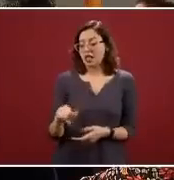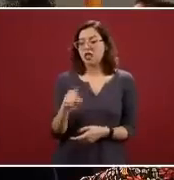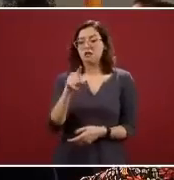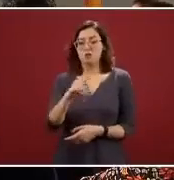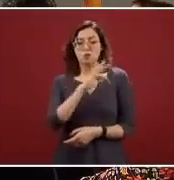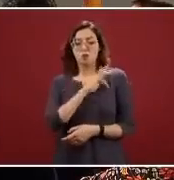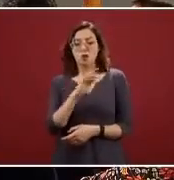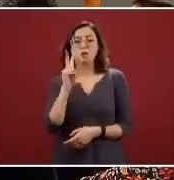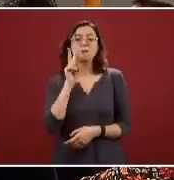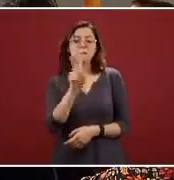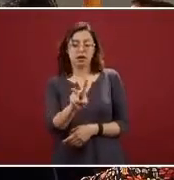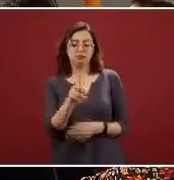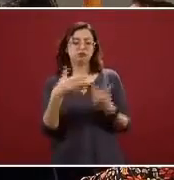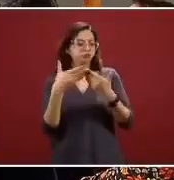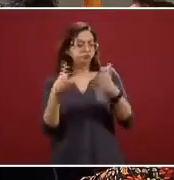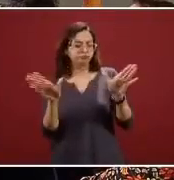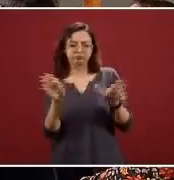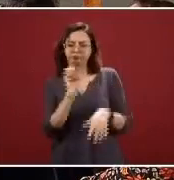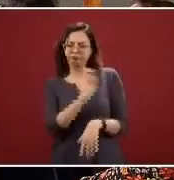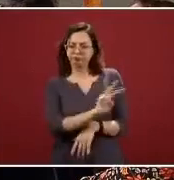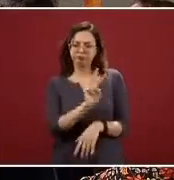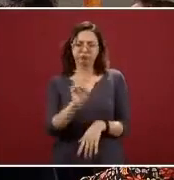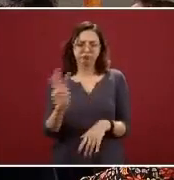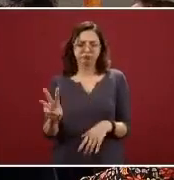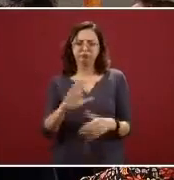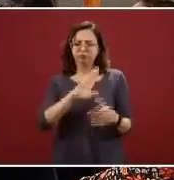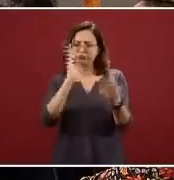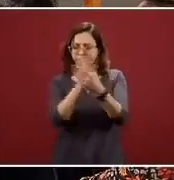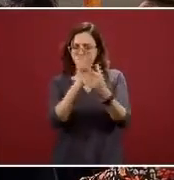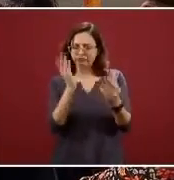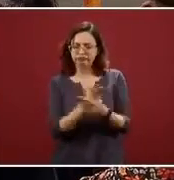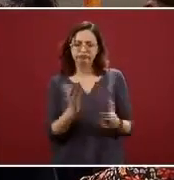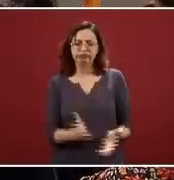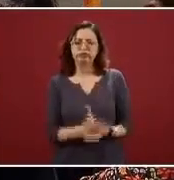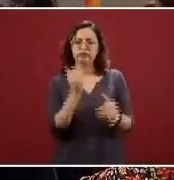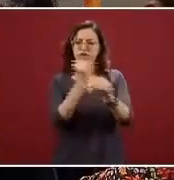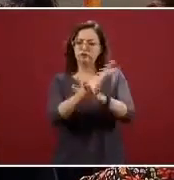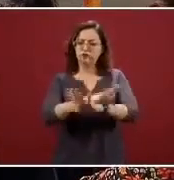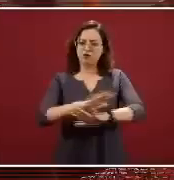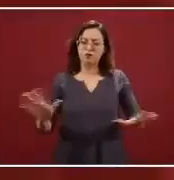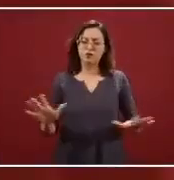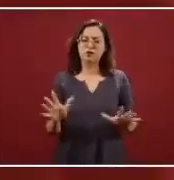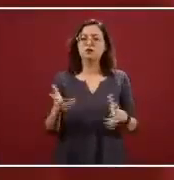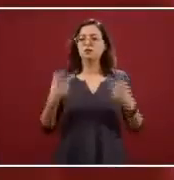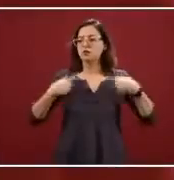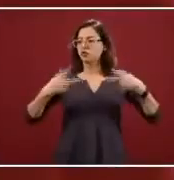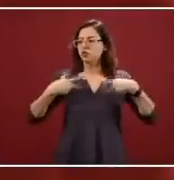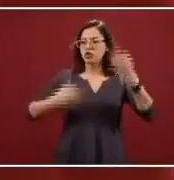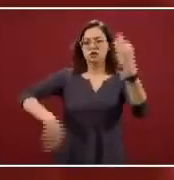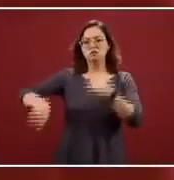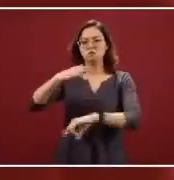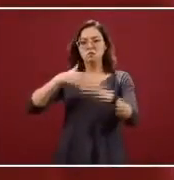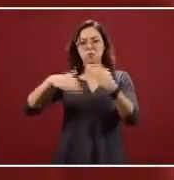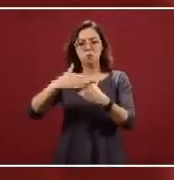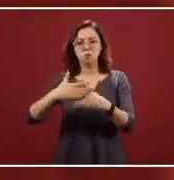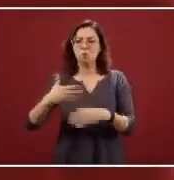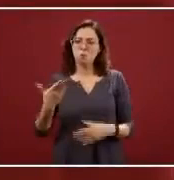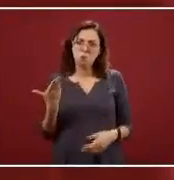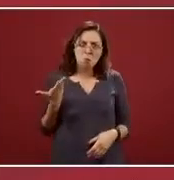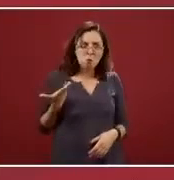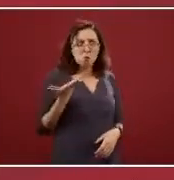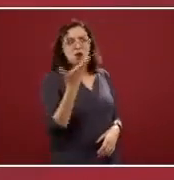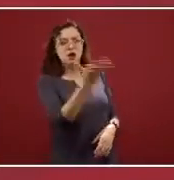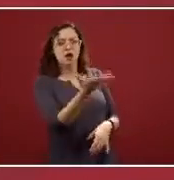bases de datos. Lógicamente, y esto es muy importante que lo tenga clara la población, cuando se nos solicita una base de